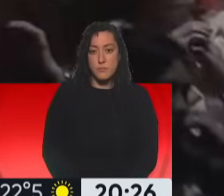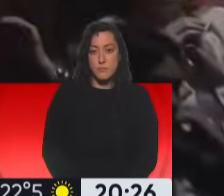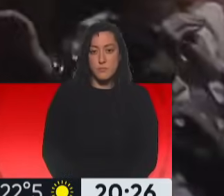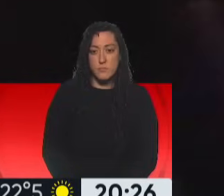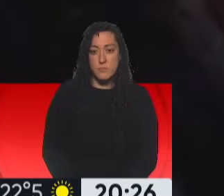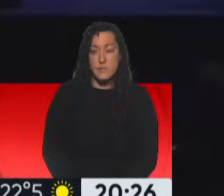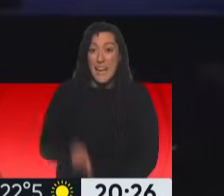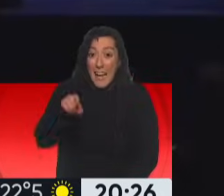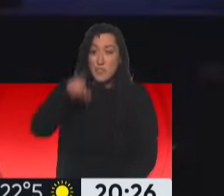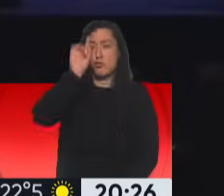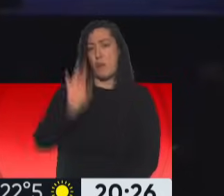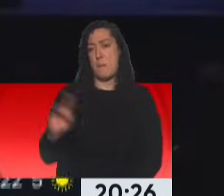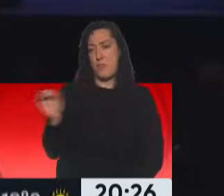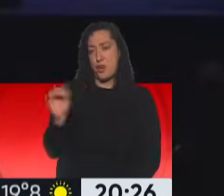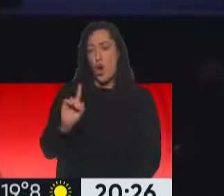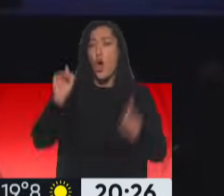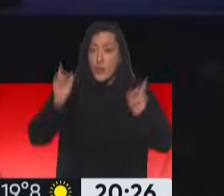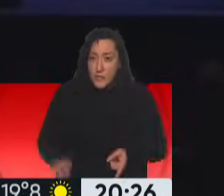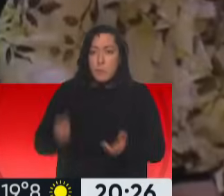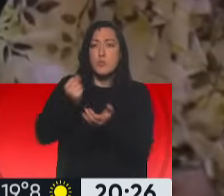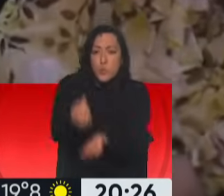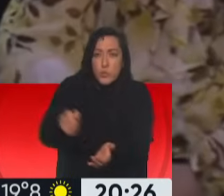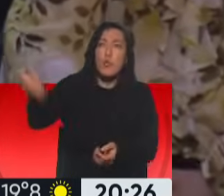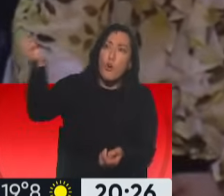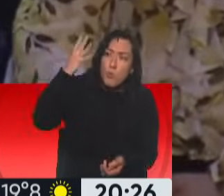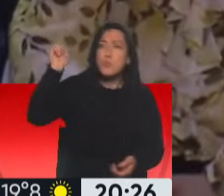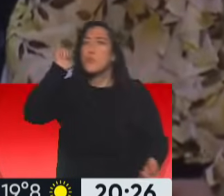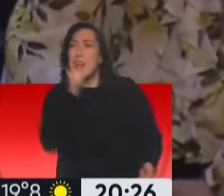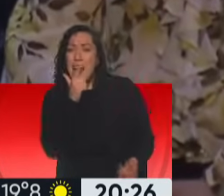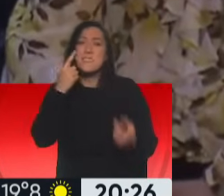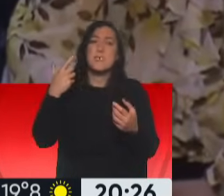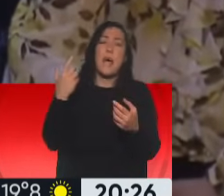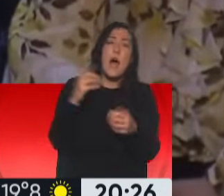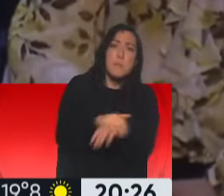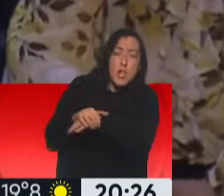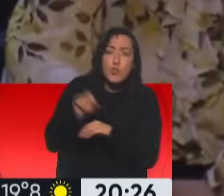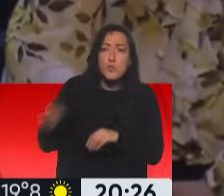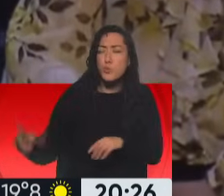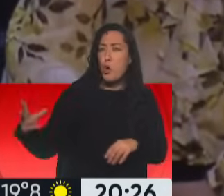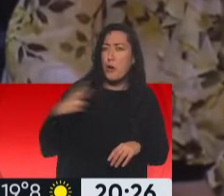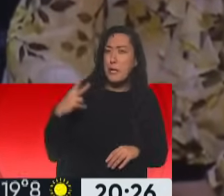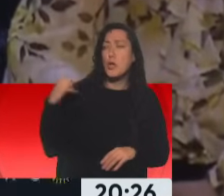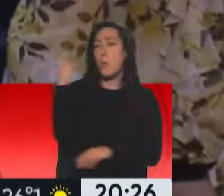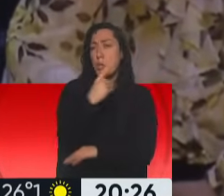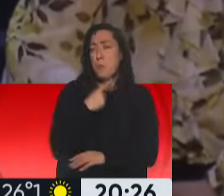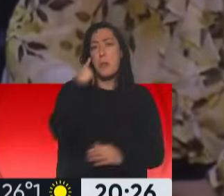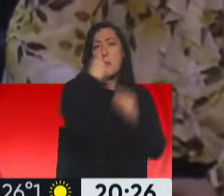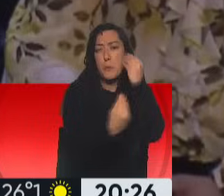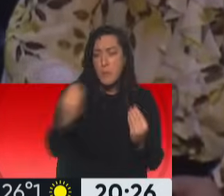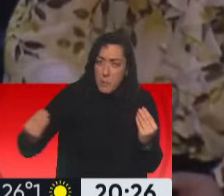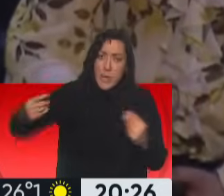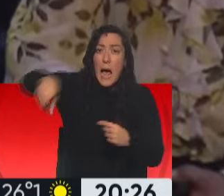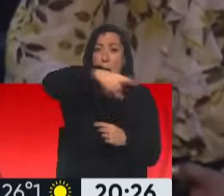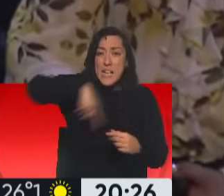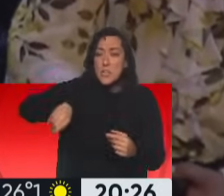No solo eso, le subsidiaron la luz y el gas a sus amigos de clase alta que vivían en Puerto Madero. Le